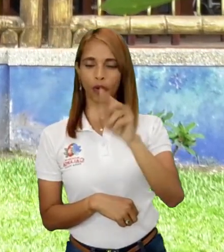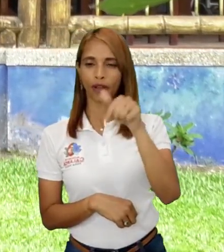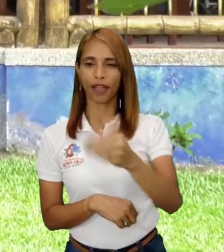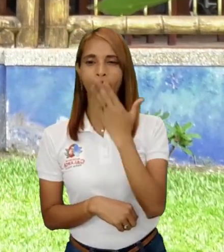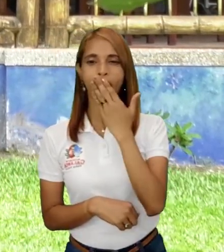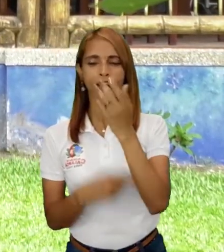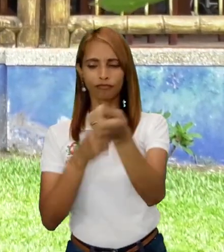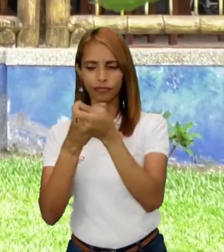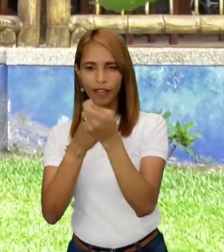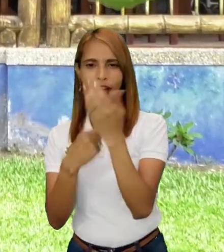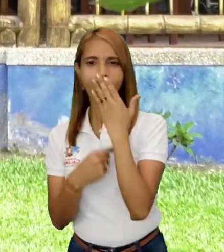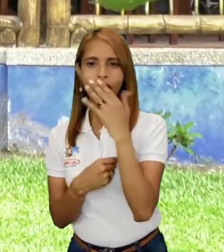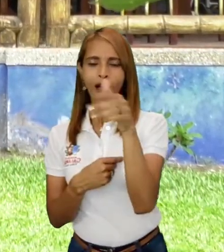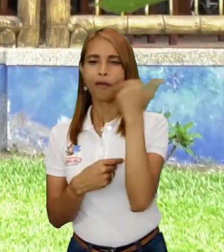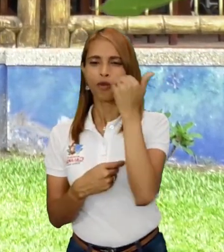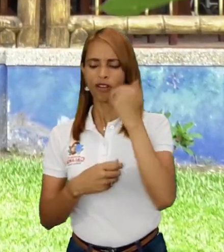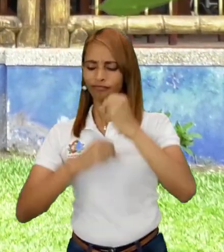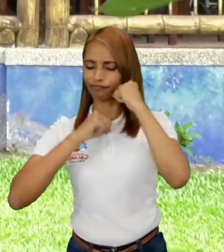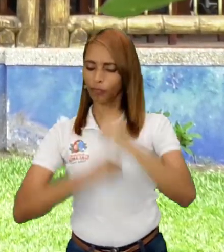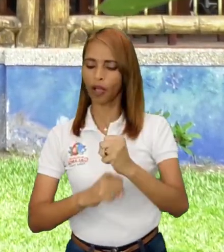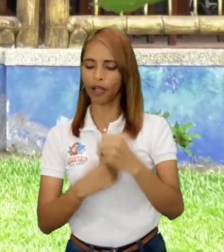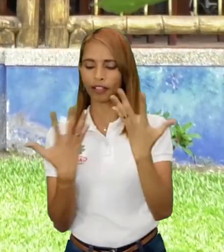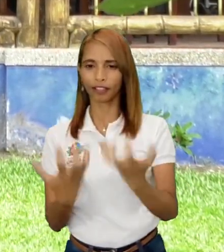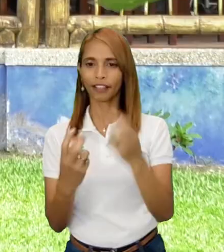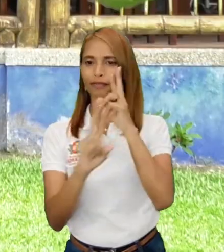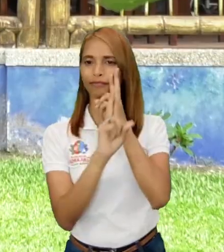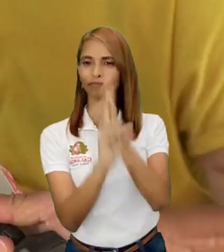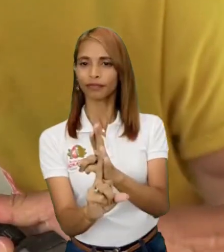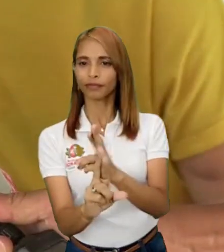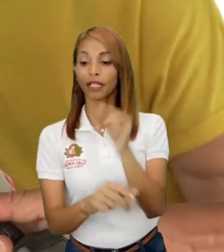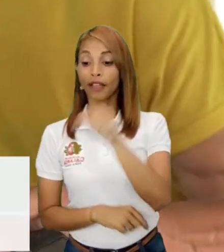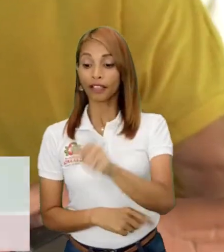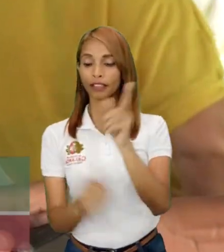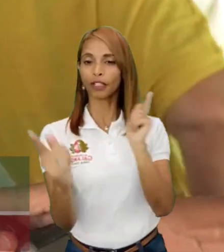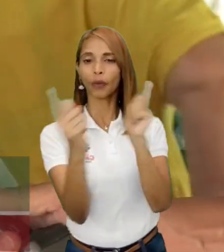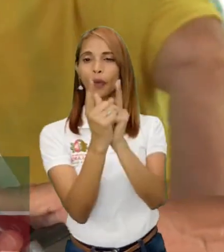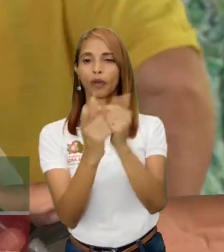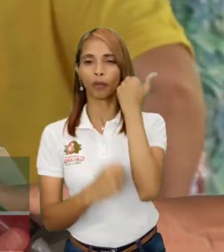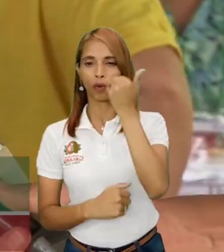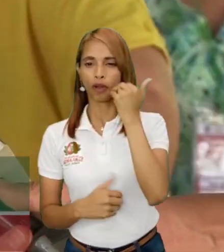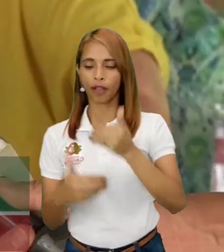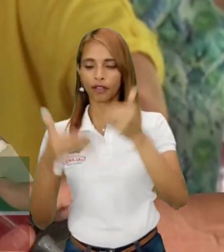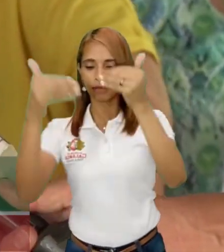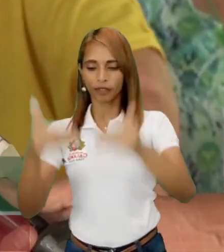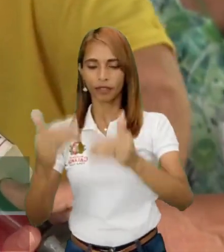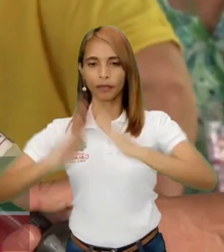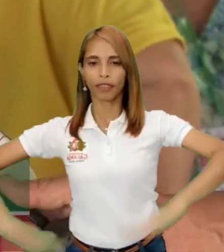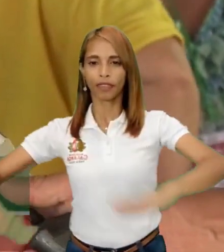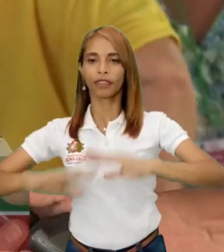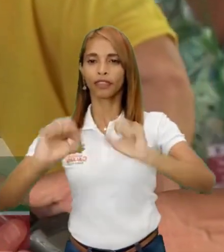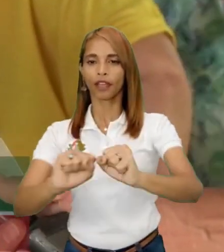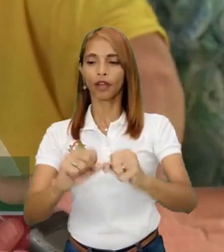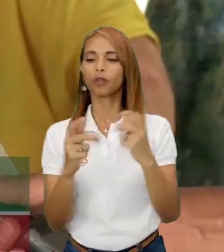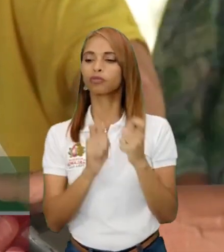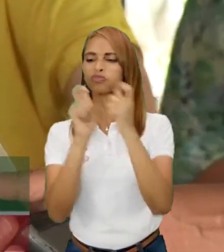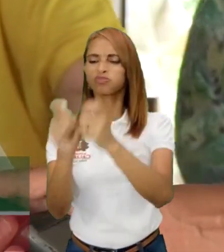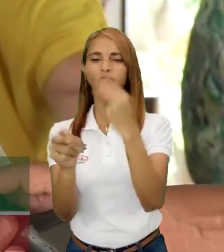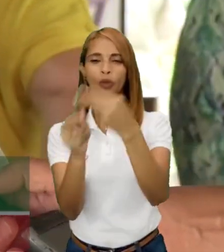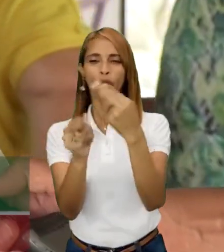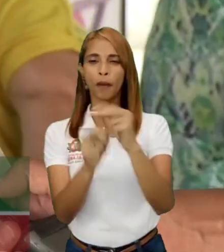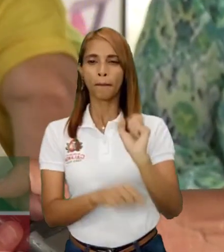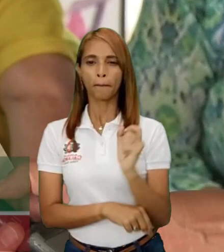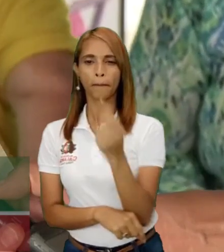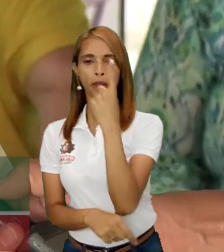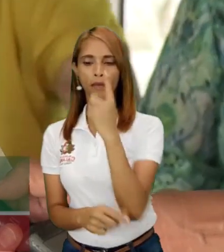municipio mujeres empoderadas que buscan reconocimiento Esta es un encuentro de mujeres con discapacidad y territorio se